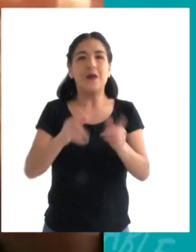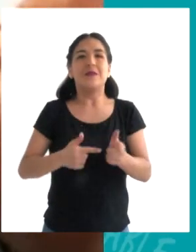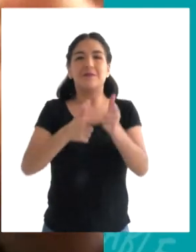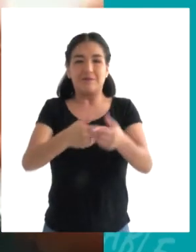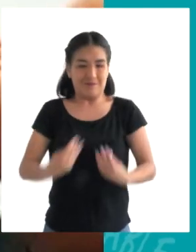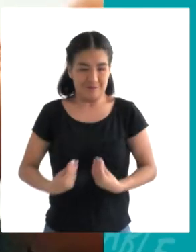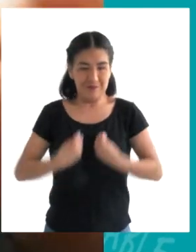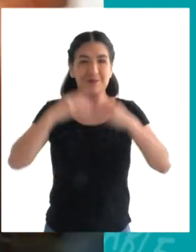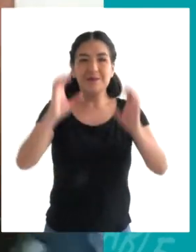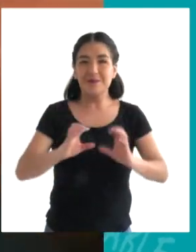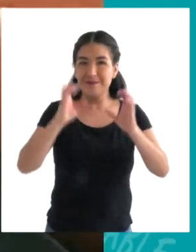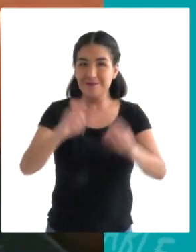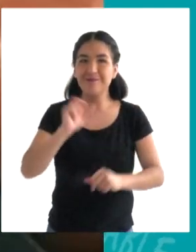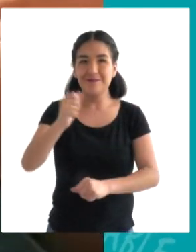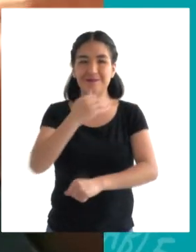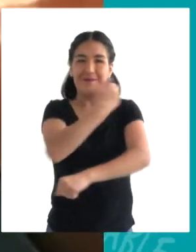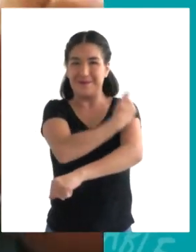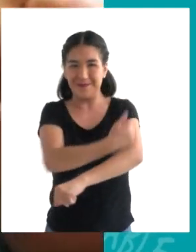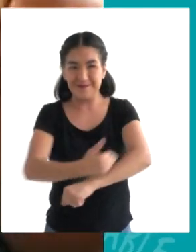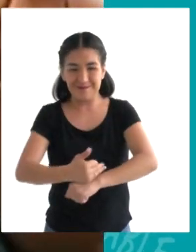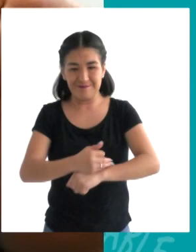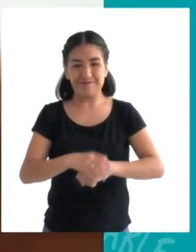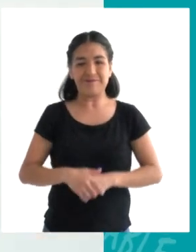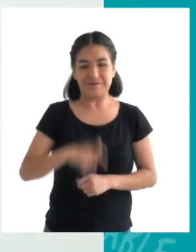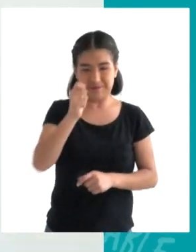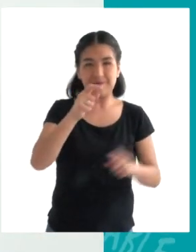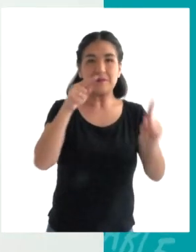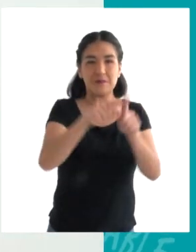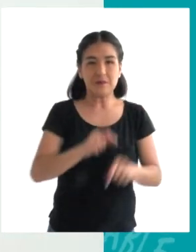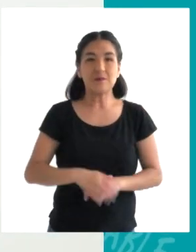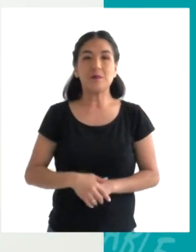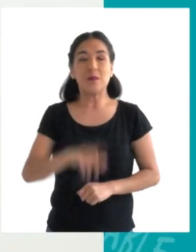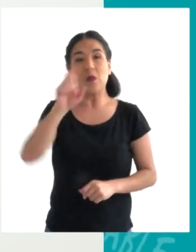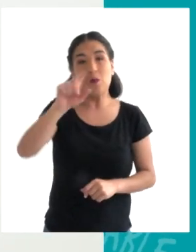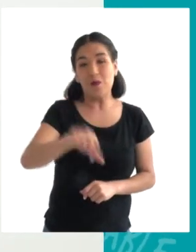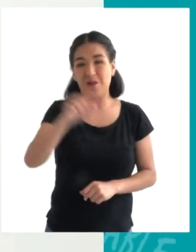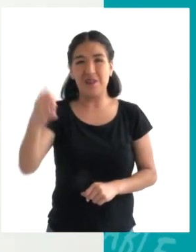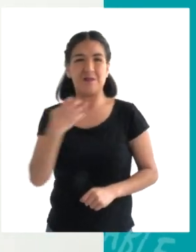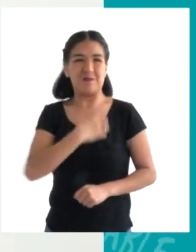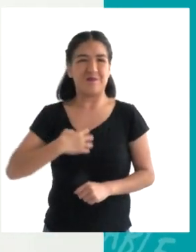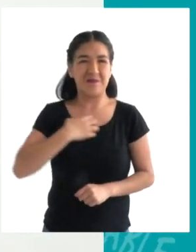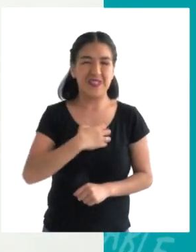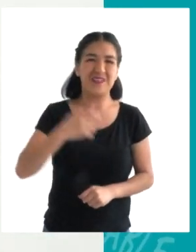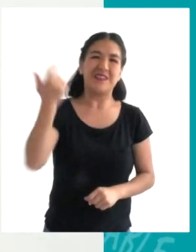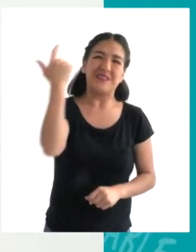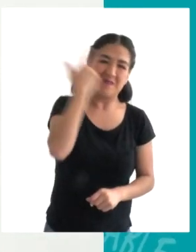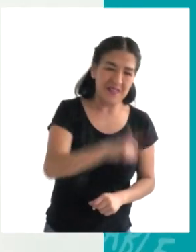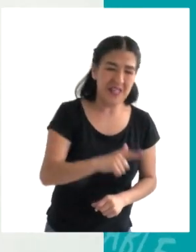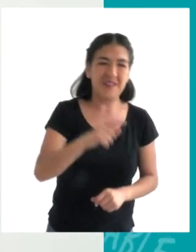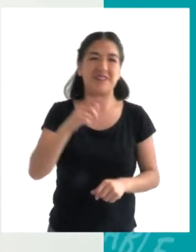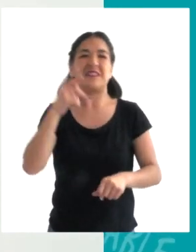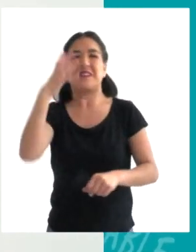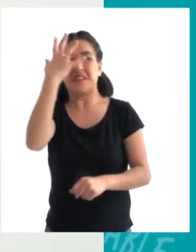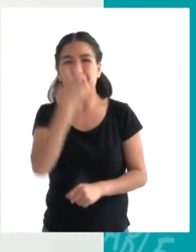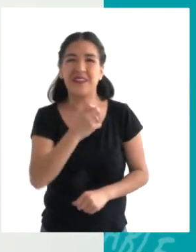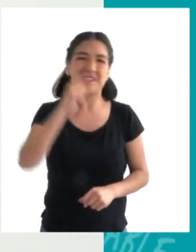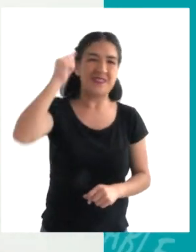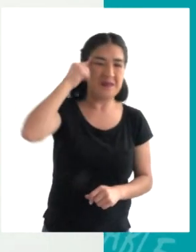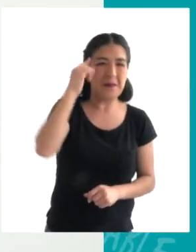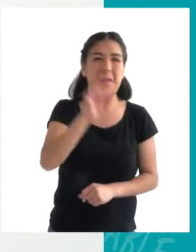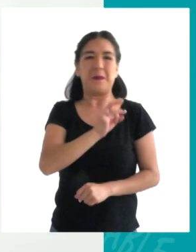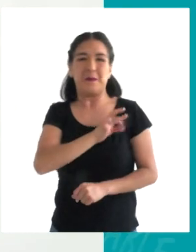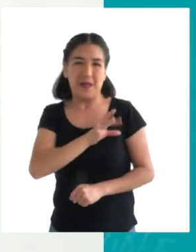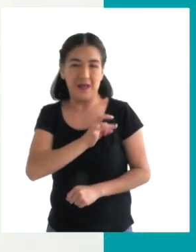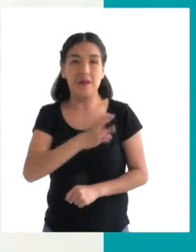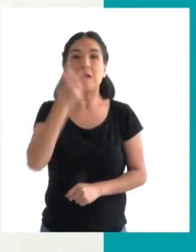y a cuidar a tu familia. Eso es algo muy, muy positivo. Y cuando tienes emociones desagradables como el miedo, la tristeza o el enojo, lo que uno